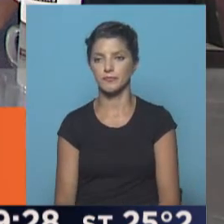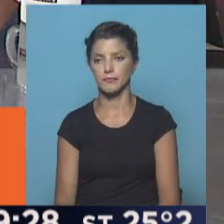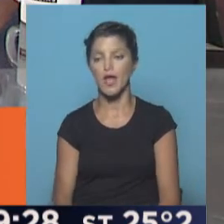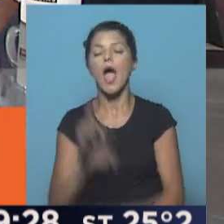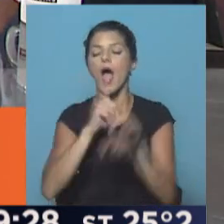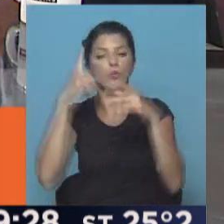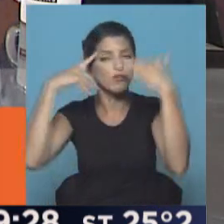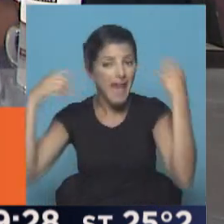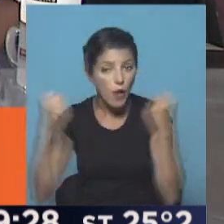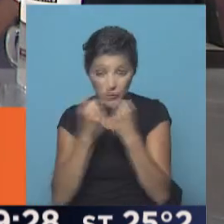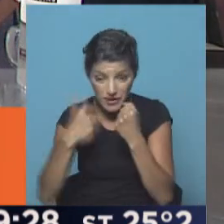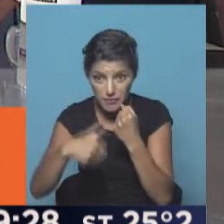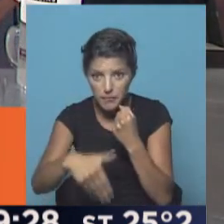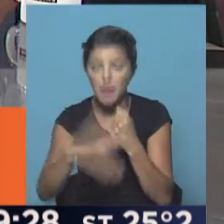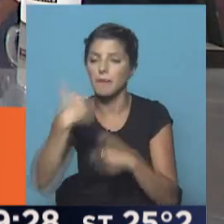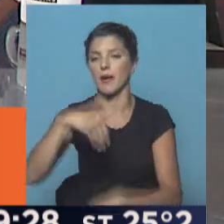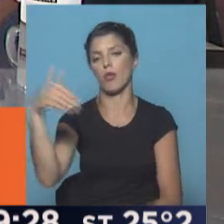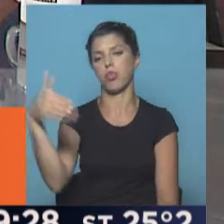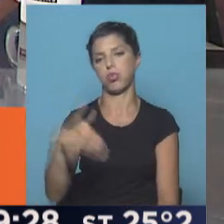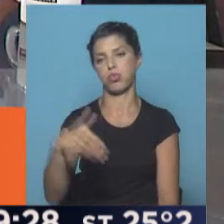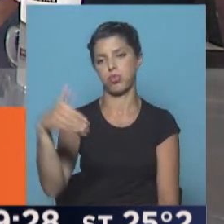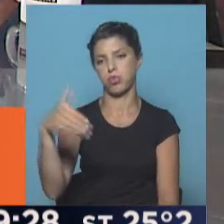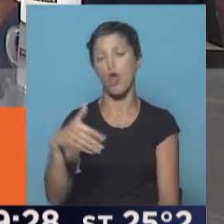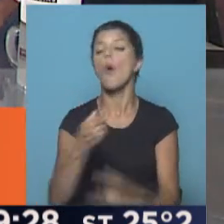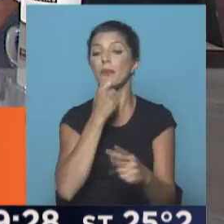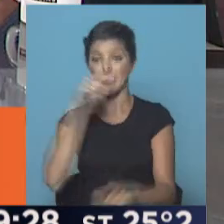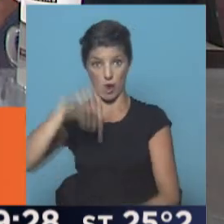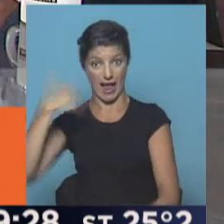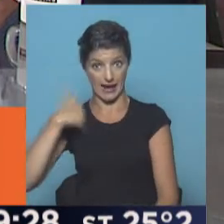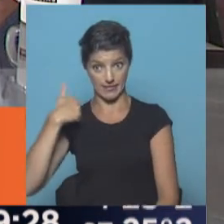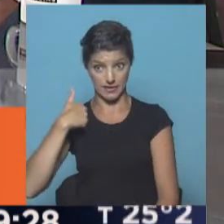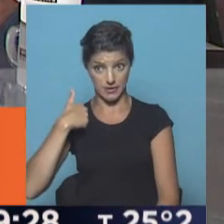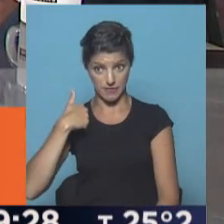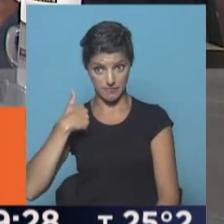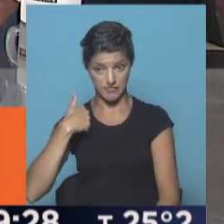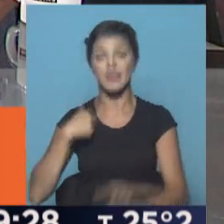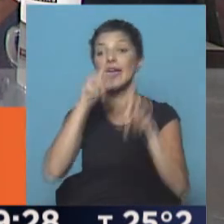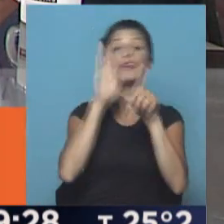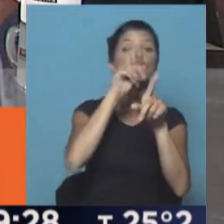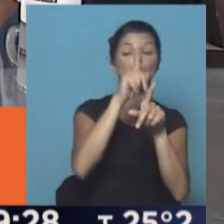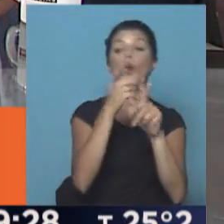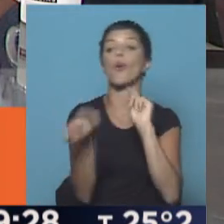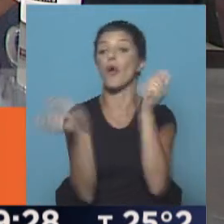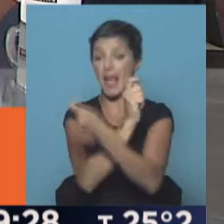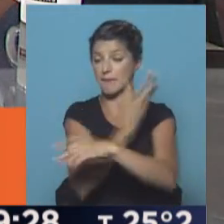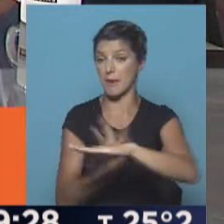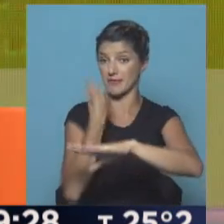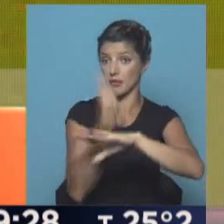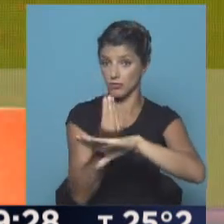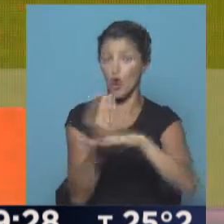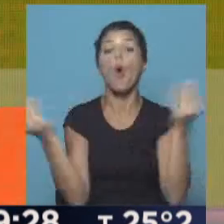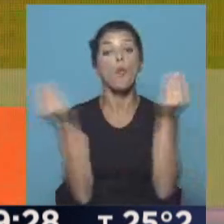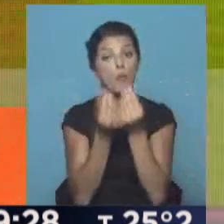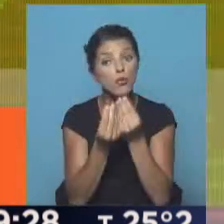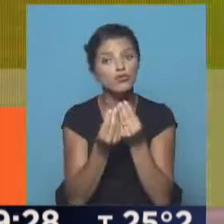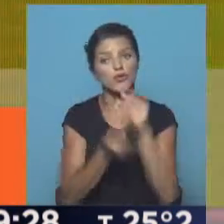sufrir demoras, porque al igual que en la Argentina, cuando hay cambio de gobierno en los Estados Unidos, son miles los funcionarios de un partido que se